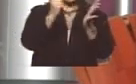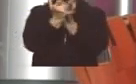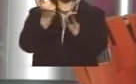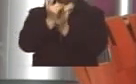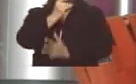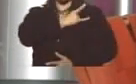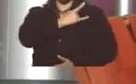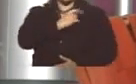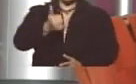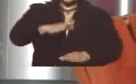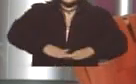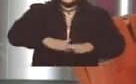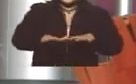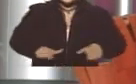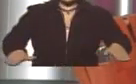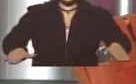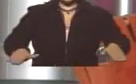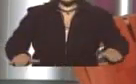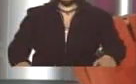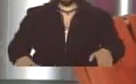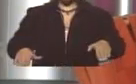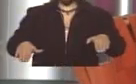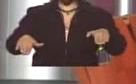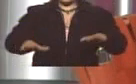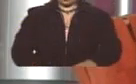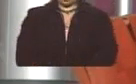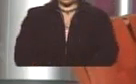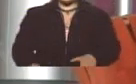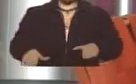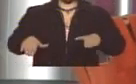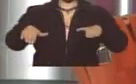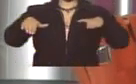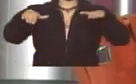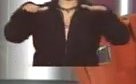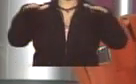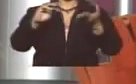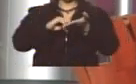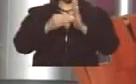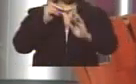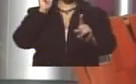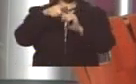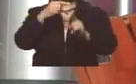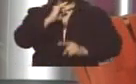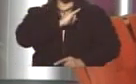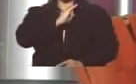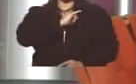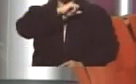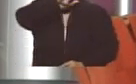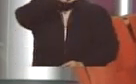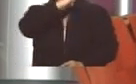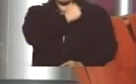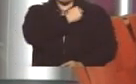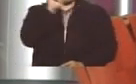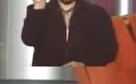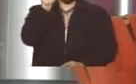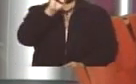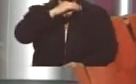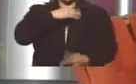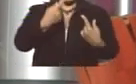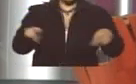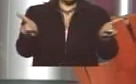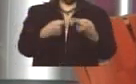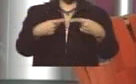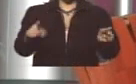en los liceos y universidades. Pero desde niño es que viene esa, debe estar esa identidad, ese amor por